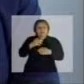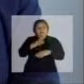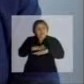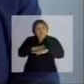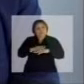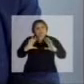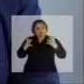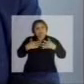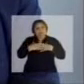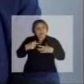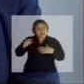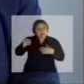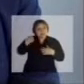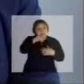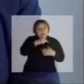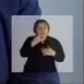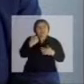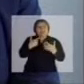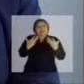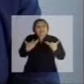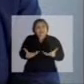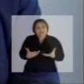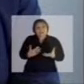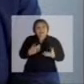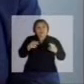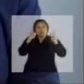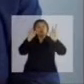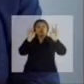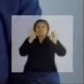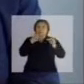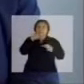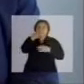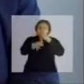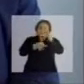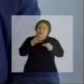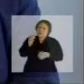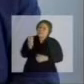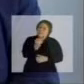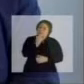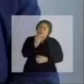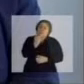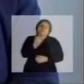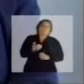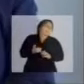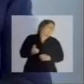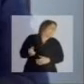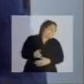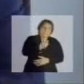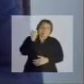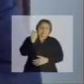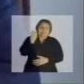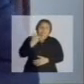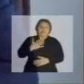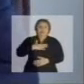nos corresponde plantear un tema elemental, el más elemental de la